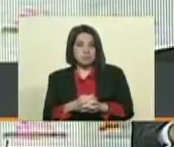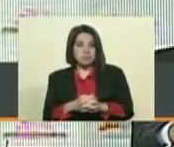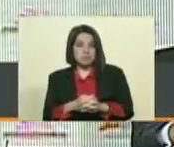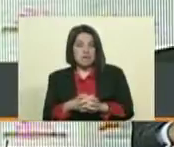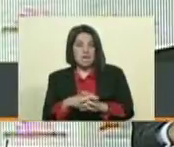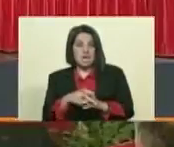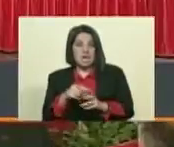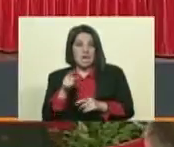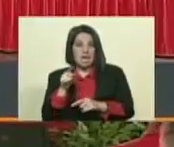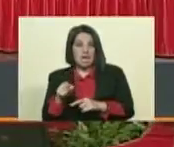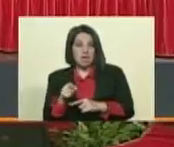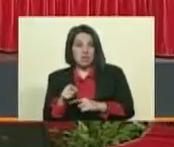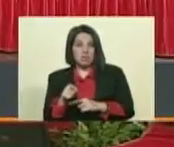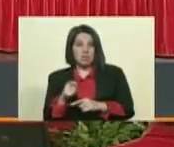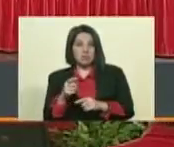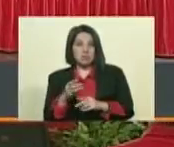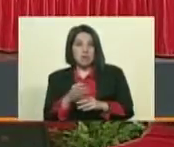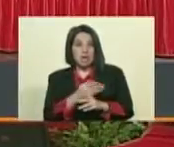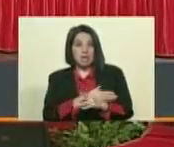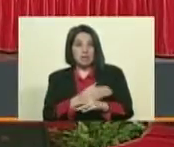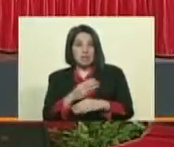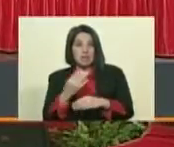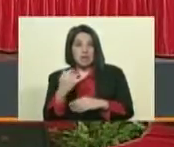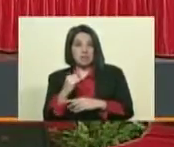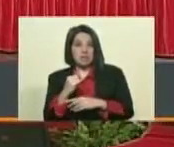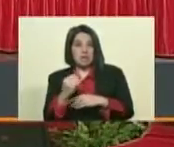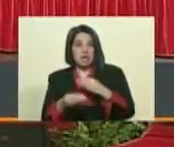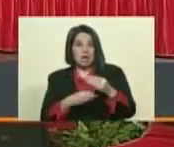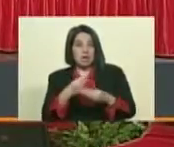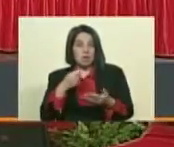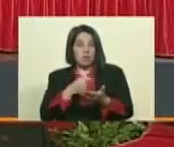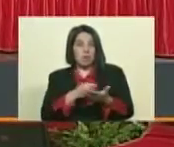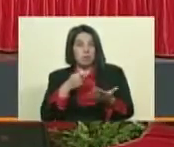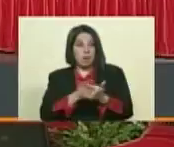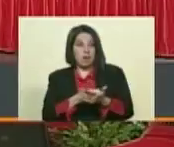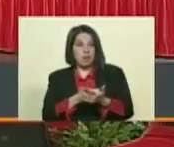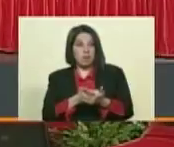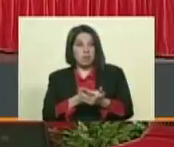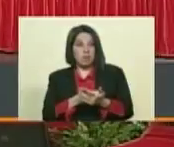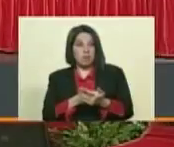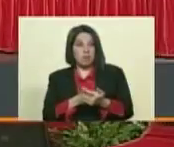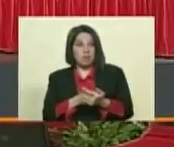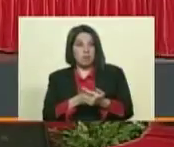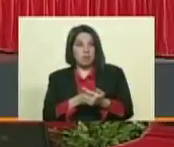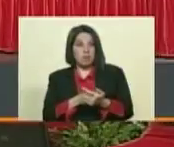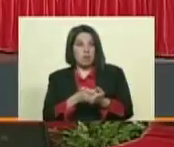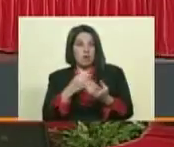reclamando el pago por un trabajo que hicieron y esta gente se quedó con la plata.